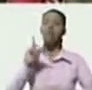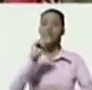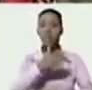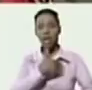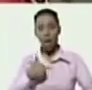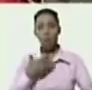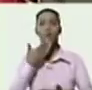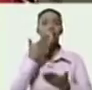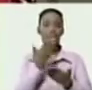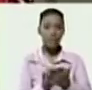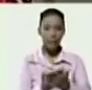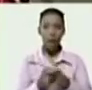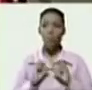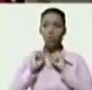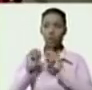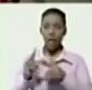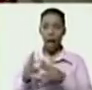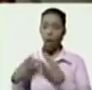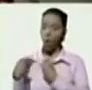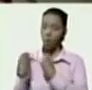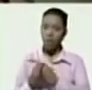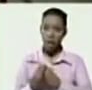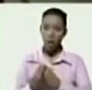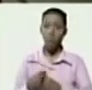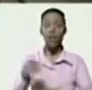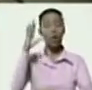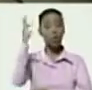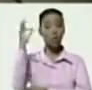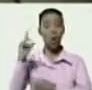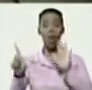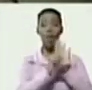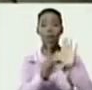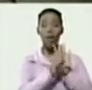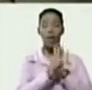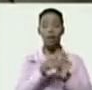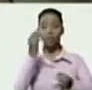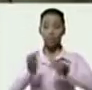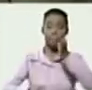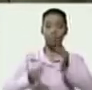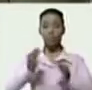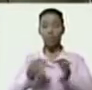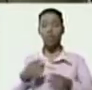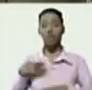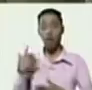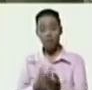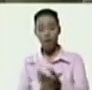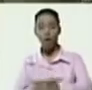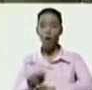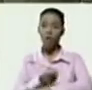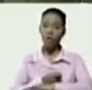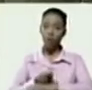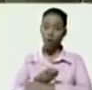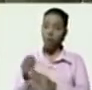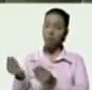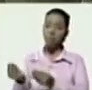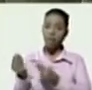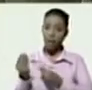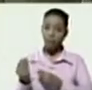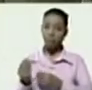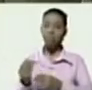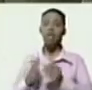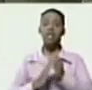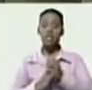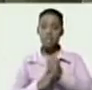la oportunidad que los compañeros del Consejo Legislativo y nuestro hermano gobernador me dan de